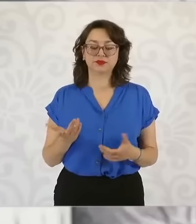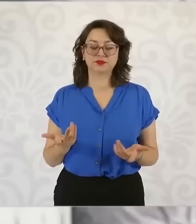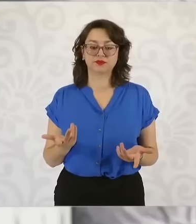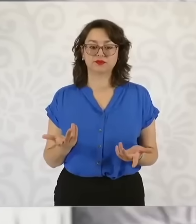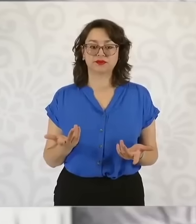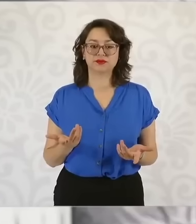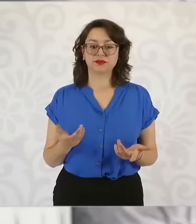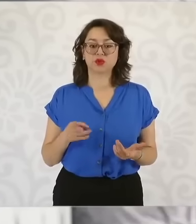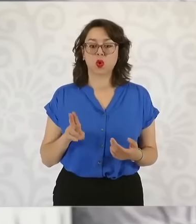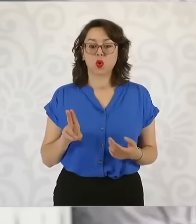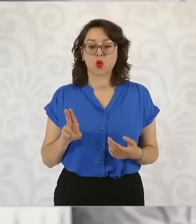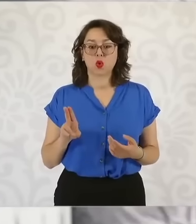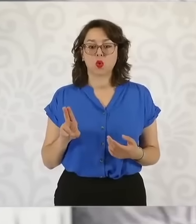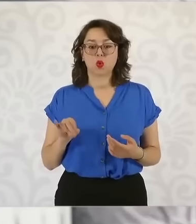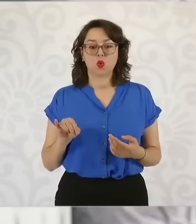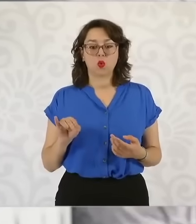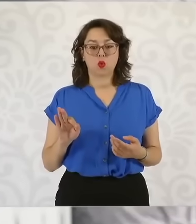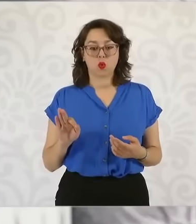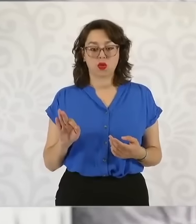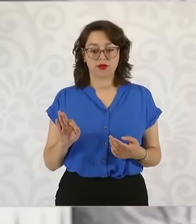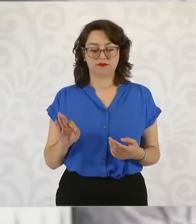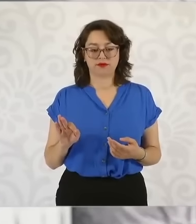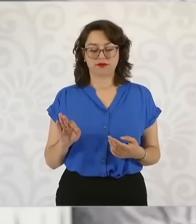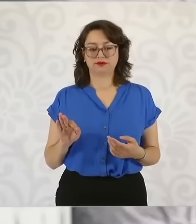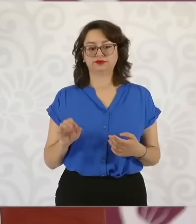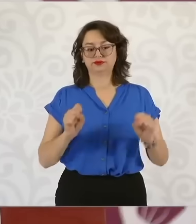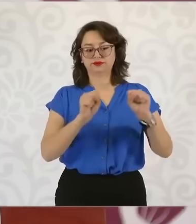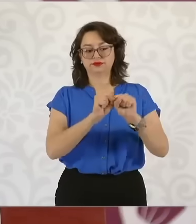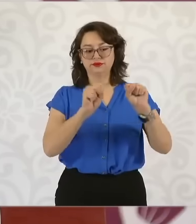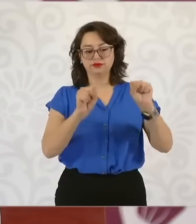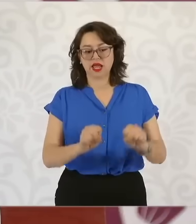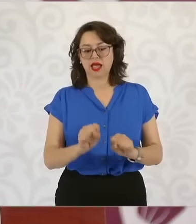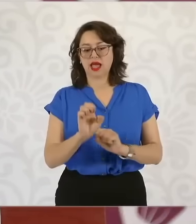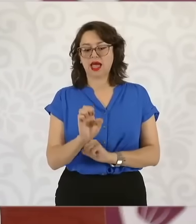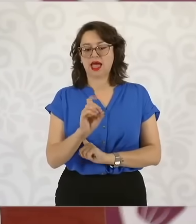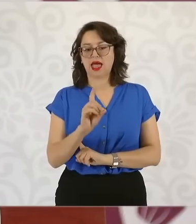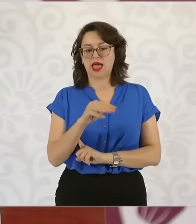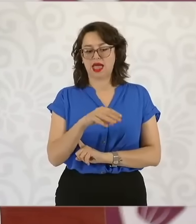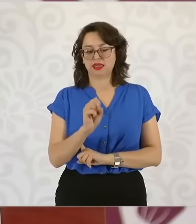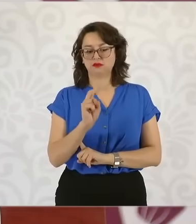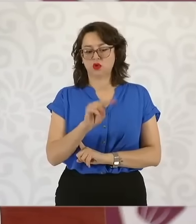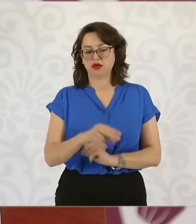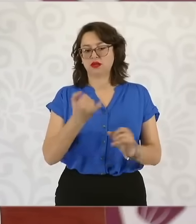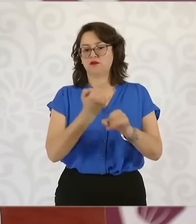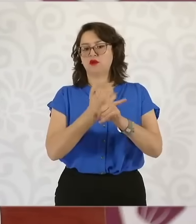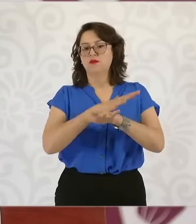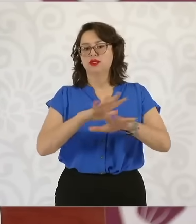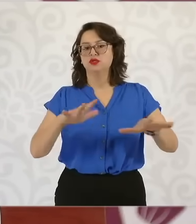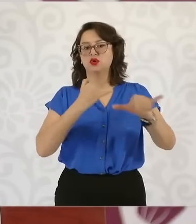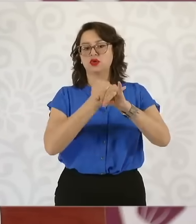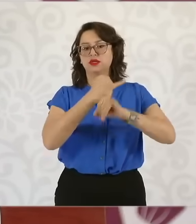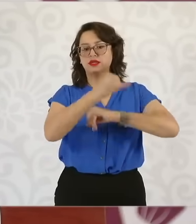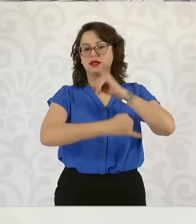La UIF se dirigió a través del sistema ECMON, que es un sistema internacional de información de datos de